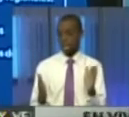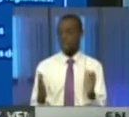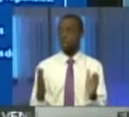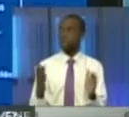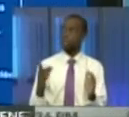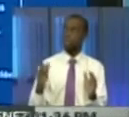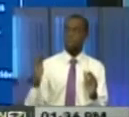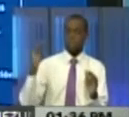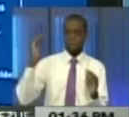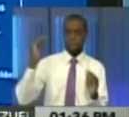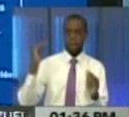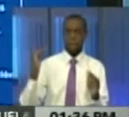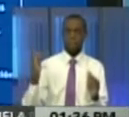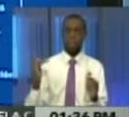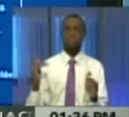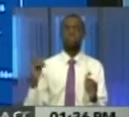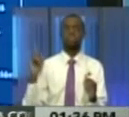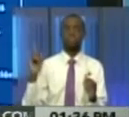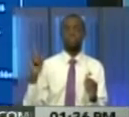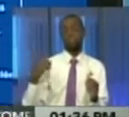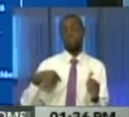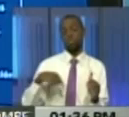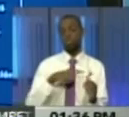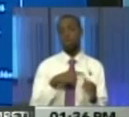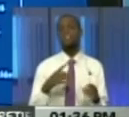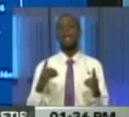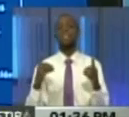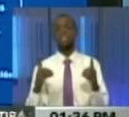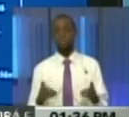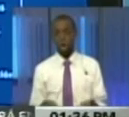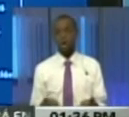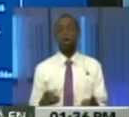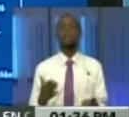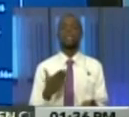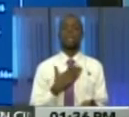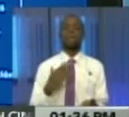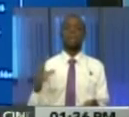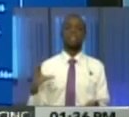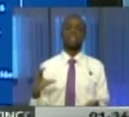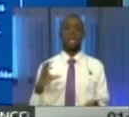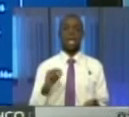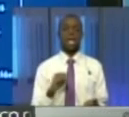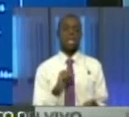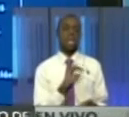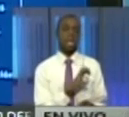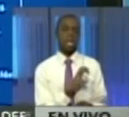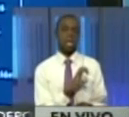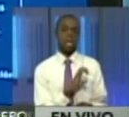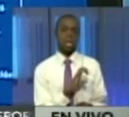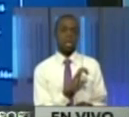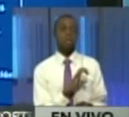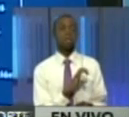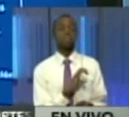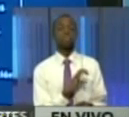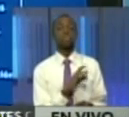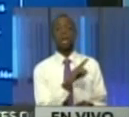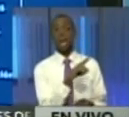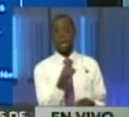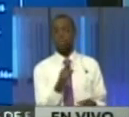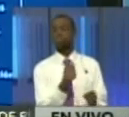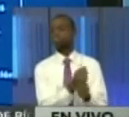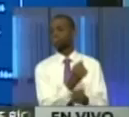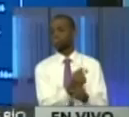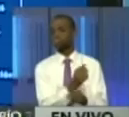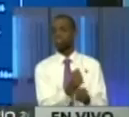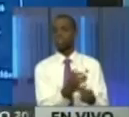anterior, es una decisión que se va al Consejo Nacional Electoral y tendrá en